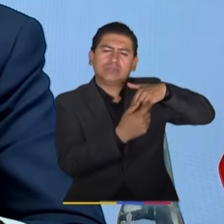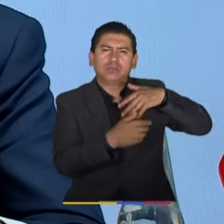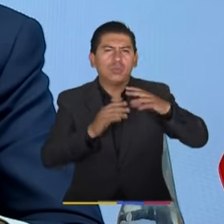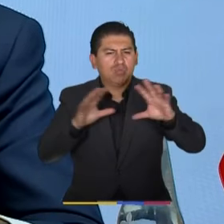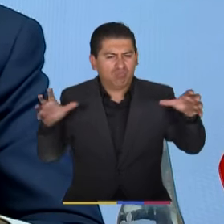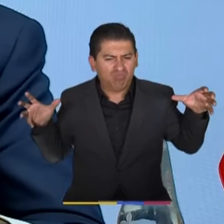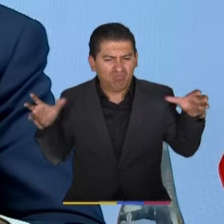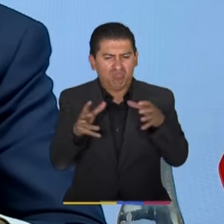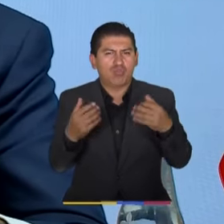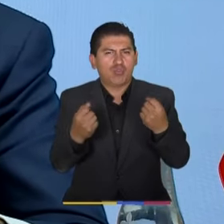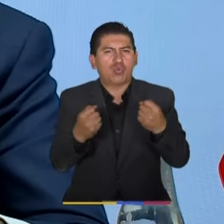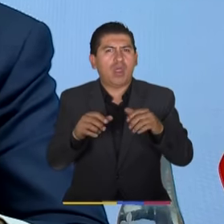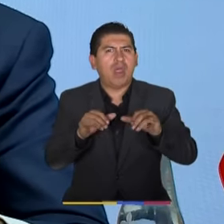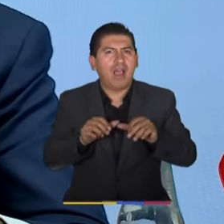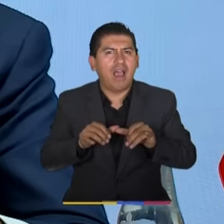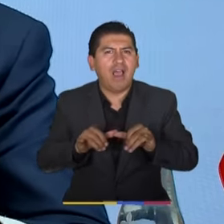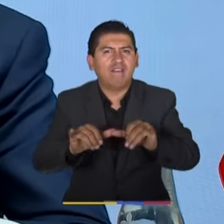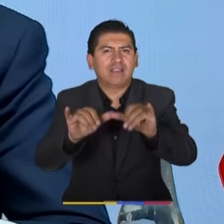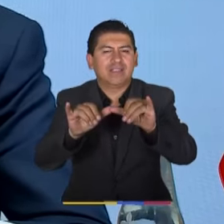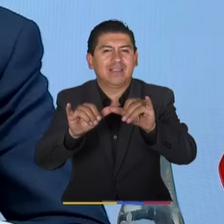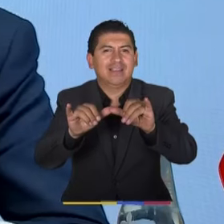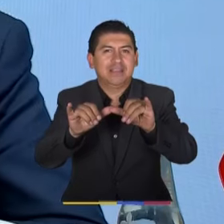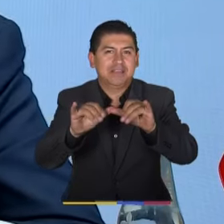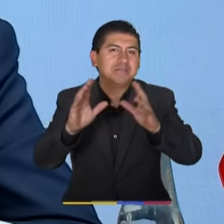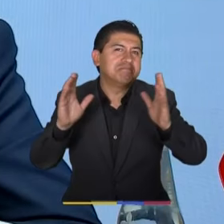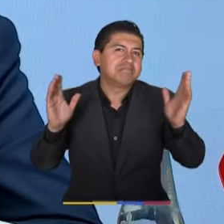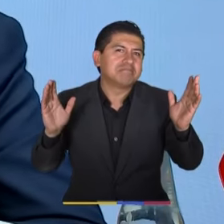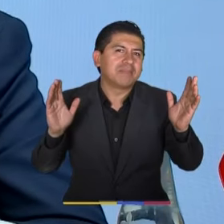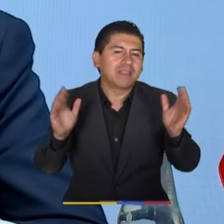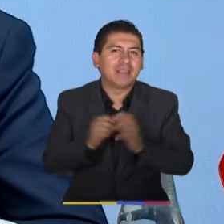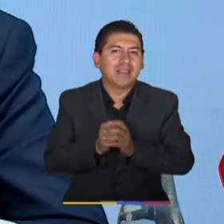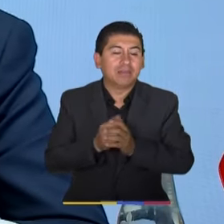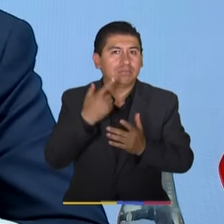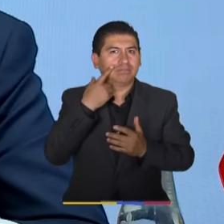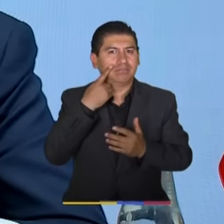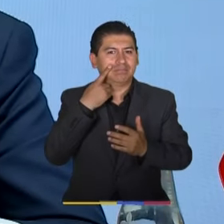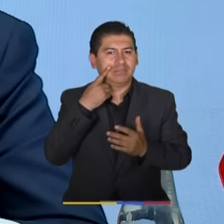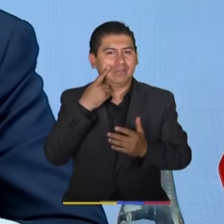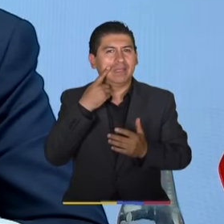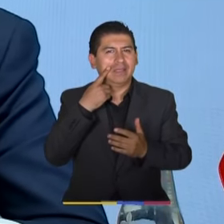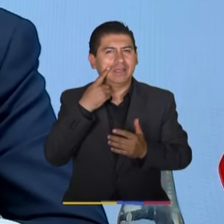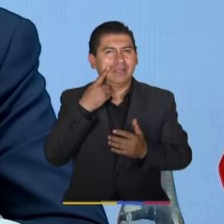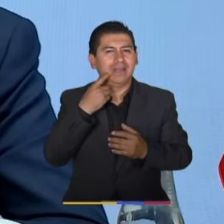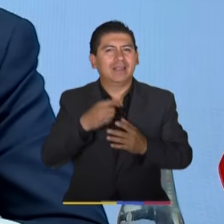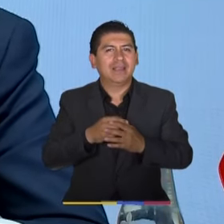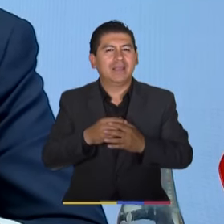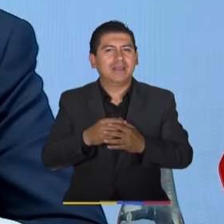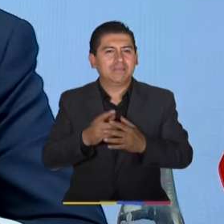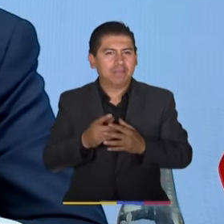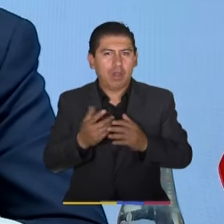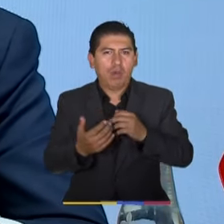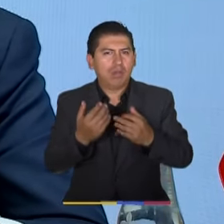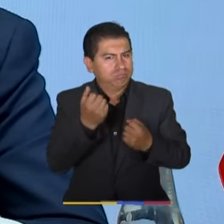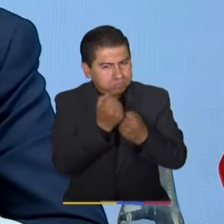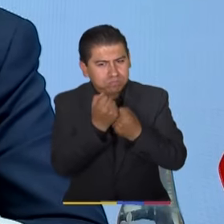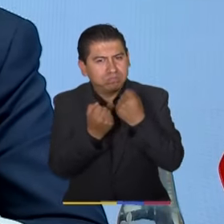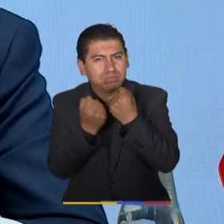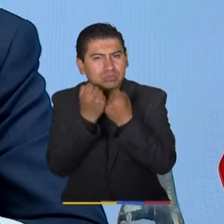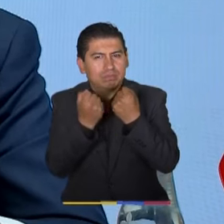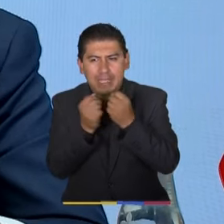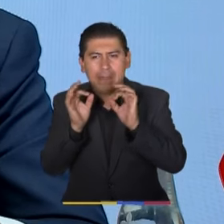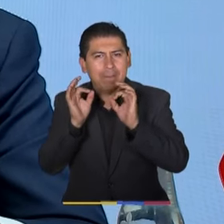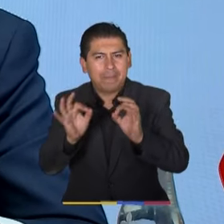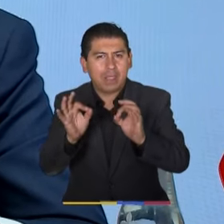Apelemos a esa fuerza con la convicción de que pronto podremos acompasar aún más el sistema